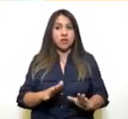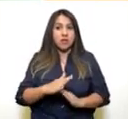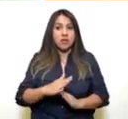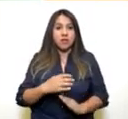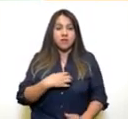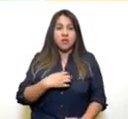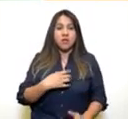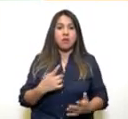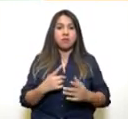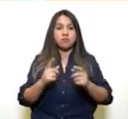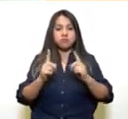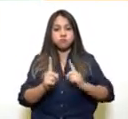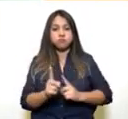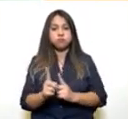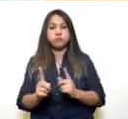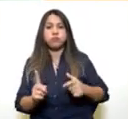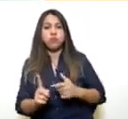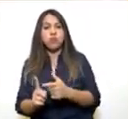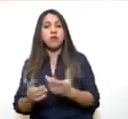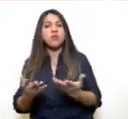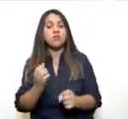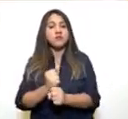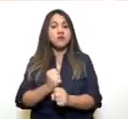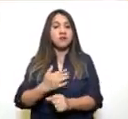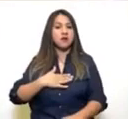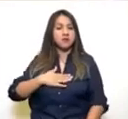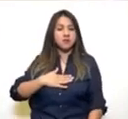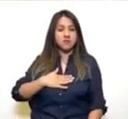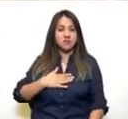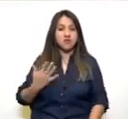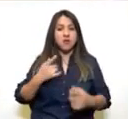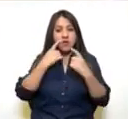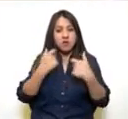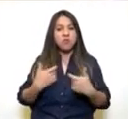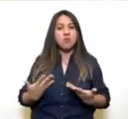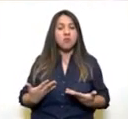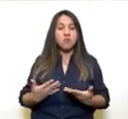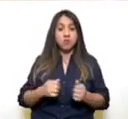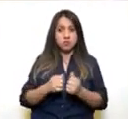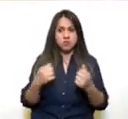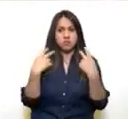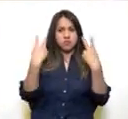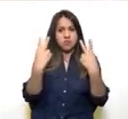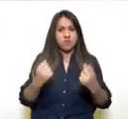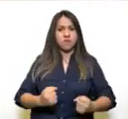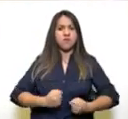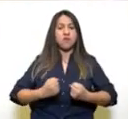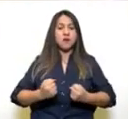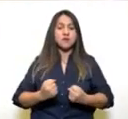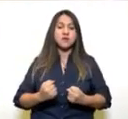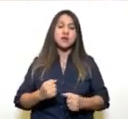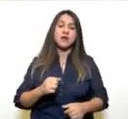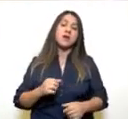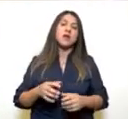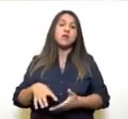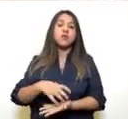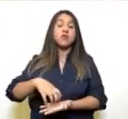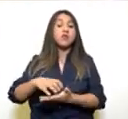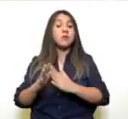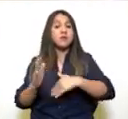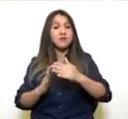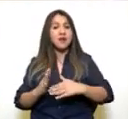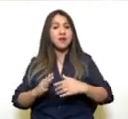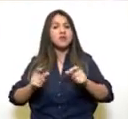cómo se trabaja eso como trabajo con coraje los pintan y nos somos